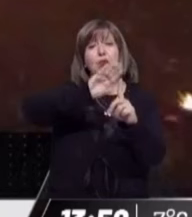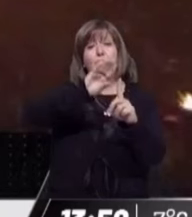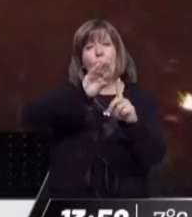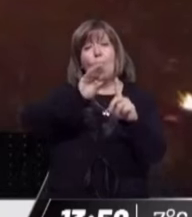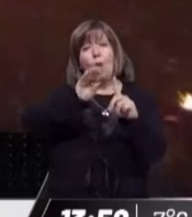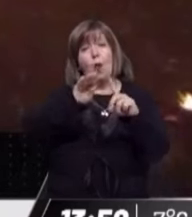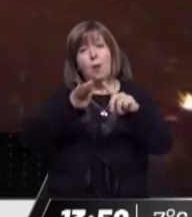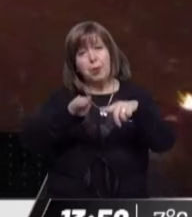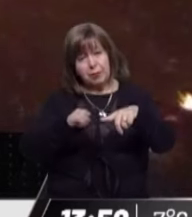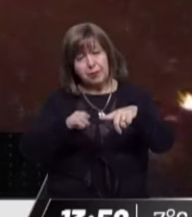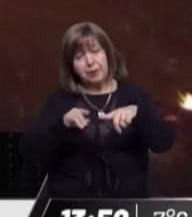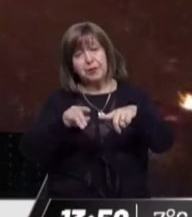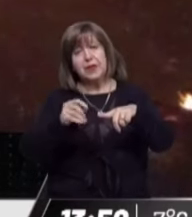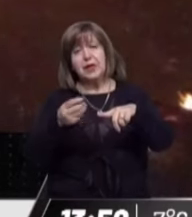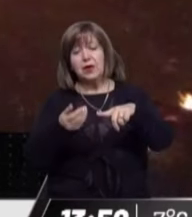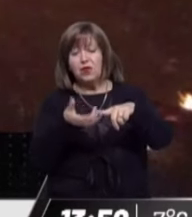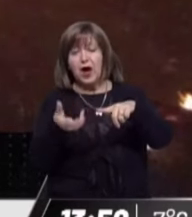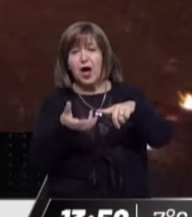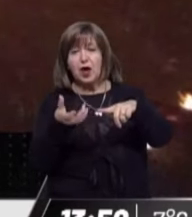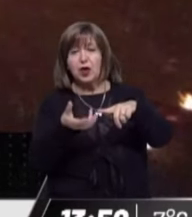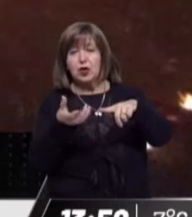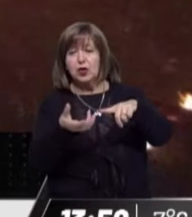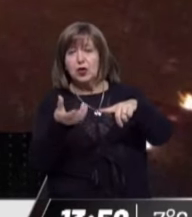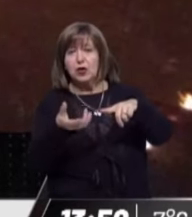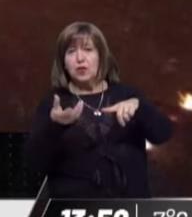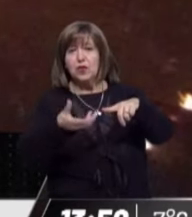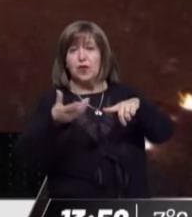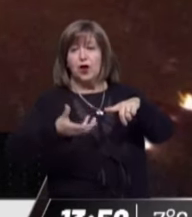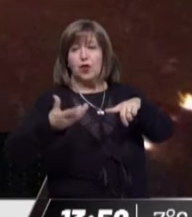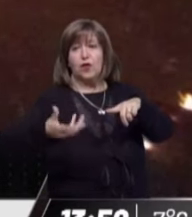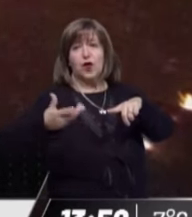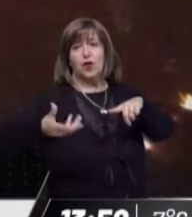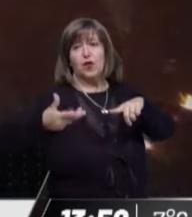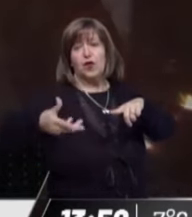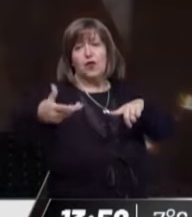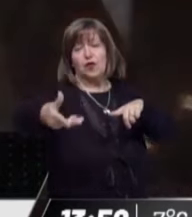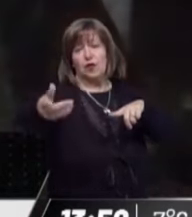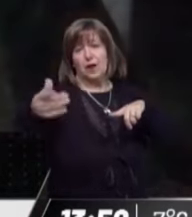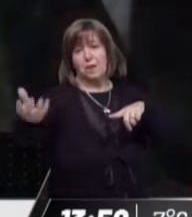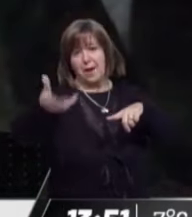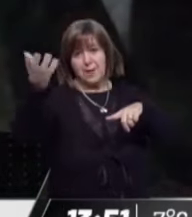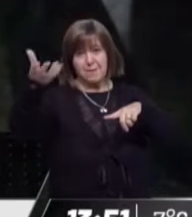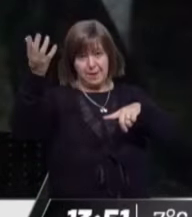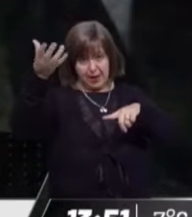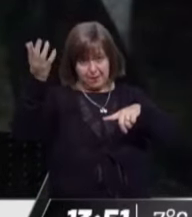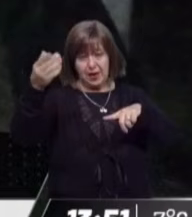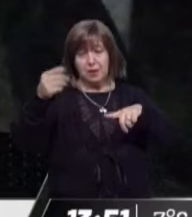pensaba prender un mueble, no sé dónde lo habían dejado, y bueno, de ahí se produjo el incendio.